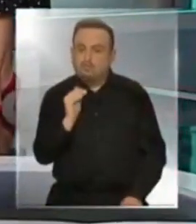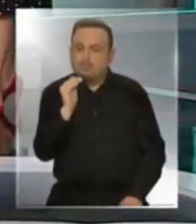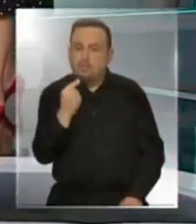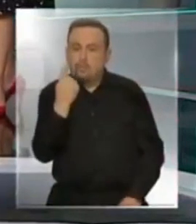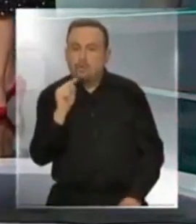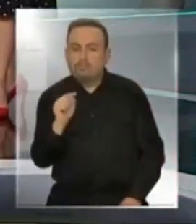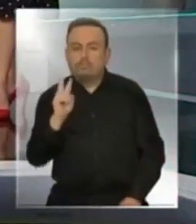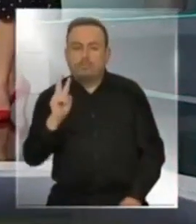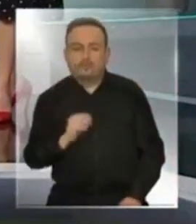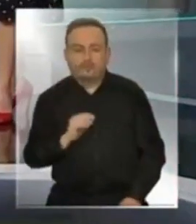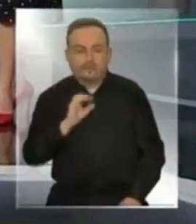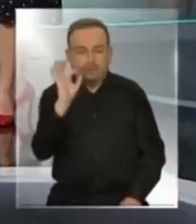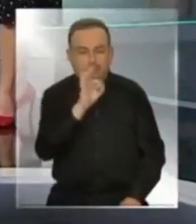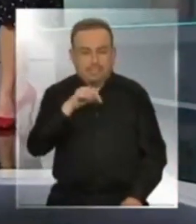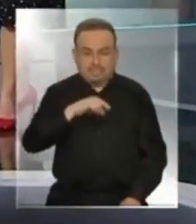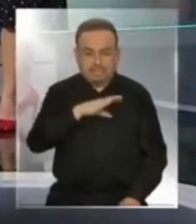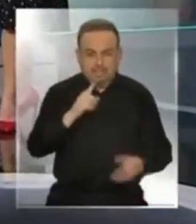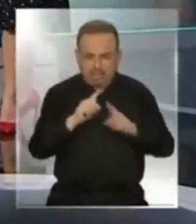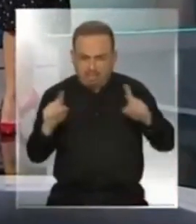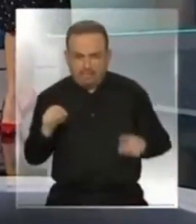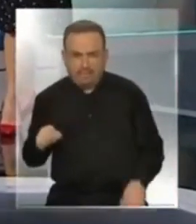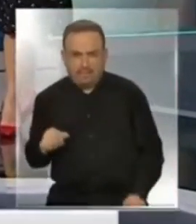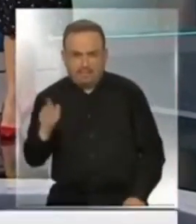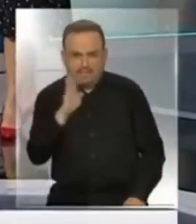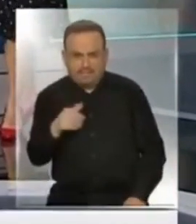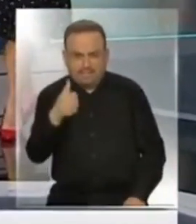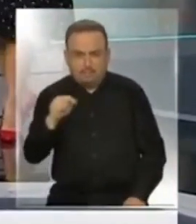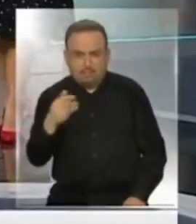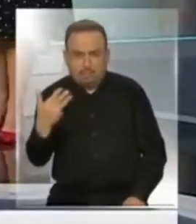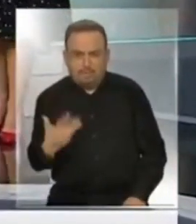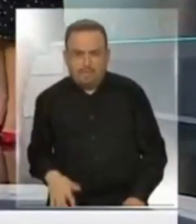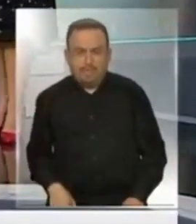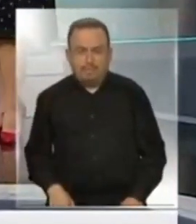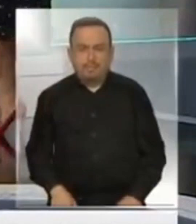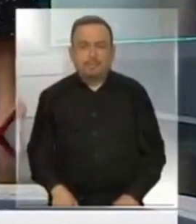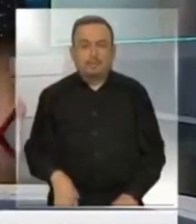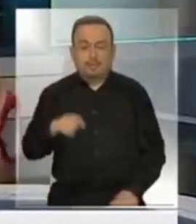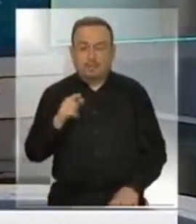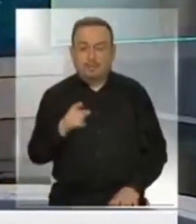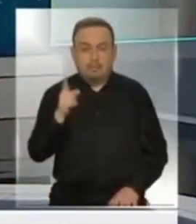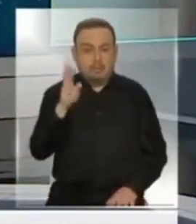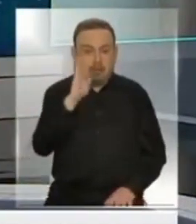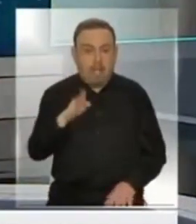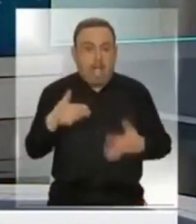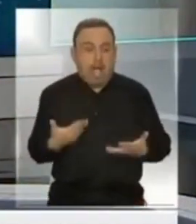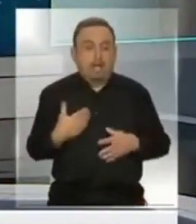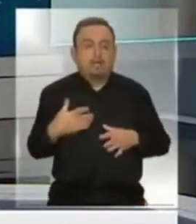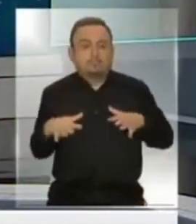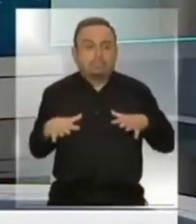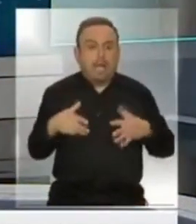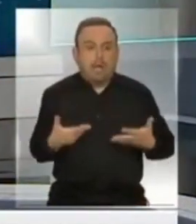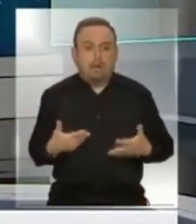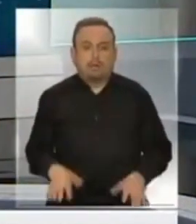se plantea también es cómo llegó el coronavirus a esos lugares, y también tiene que ver con las políticas que desarrolló Brasil en los